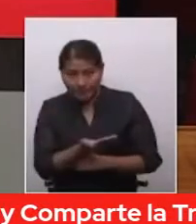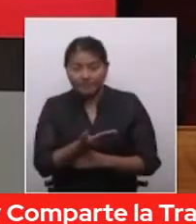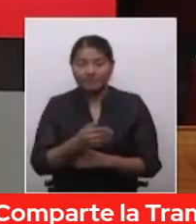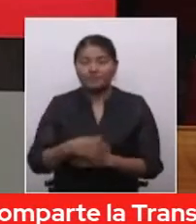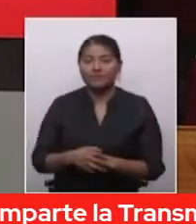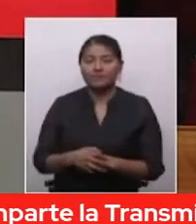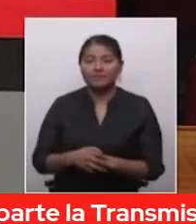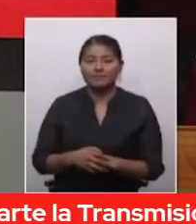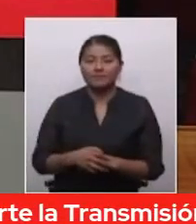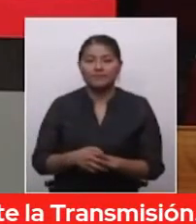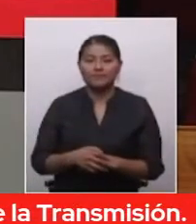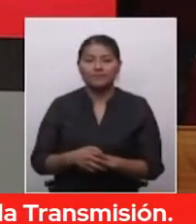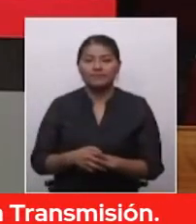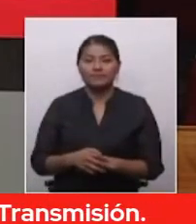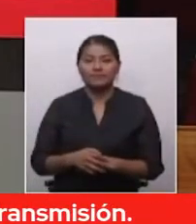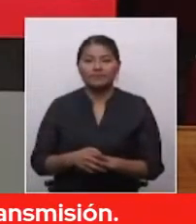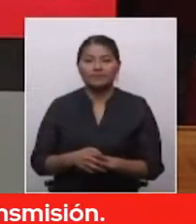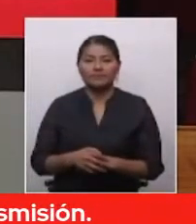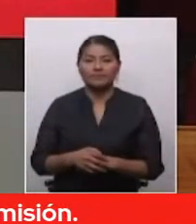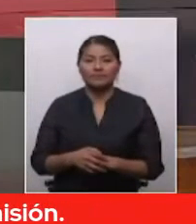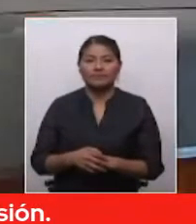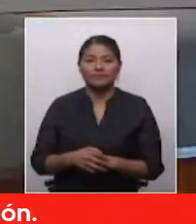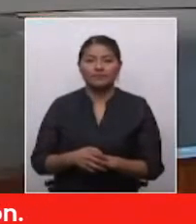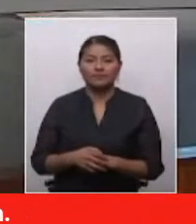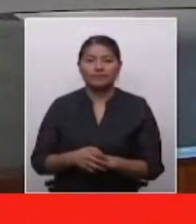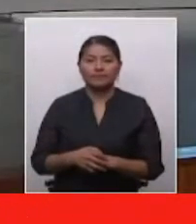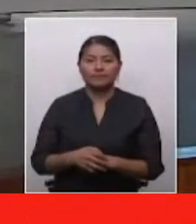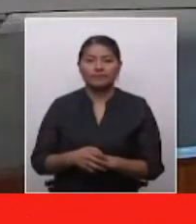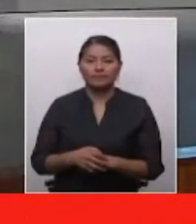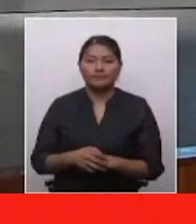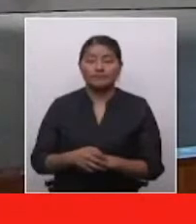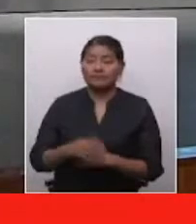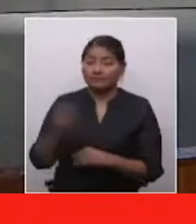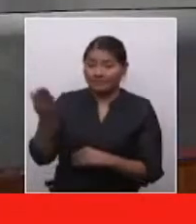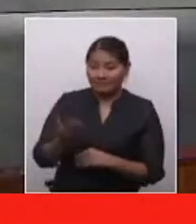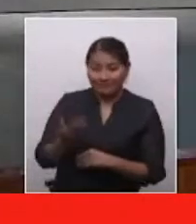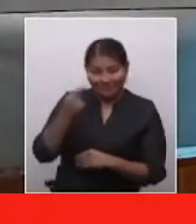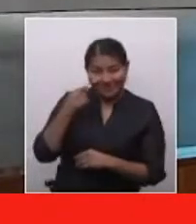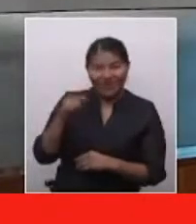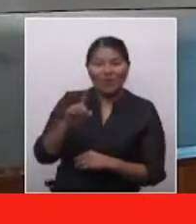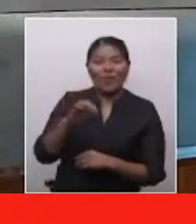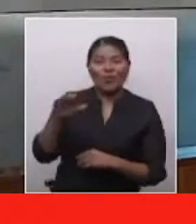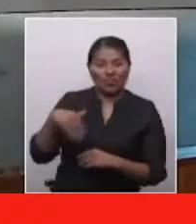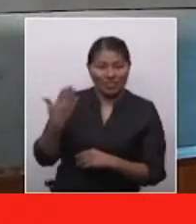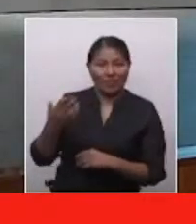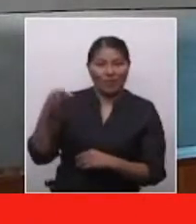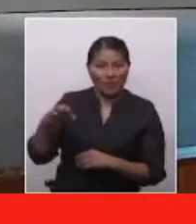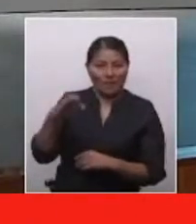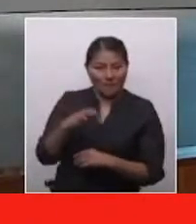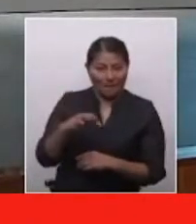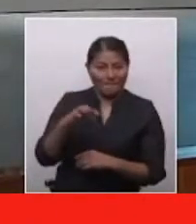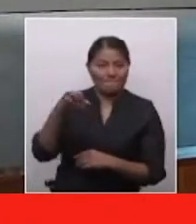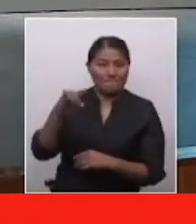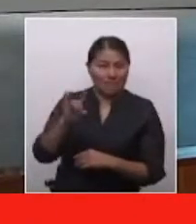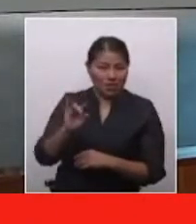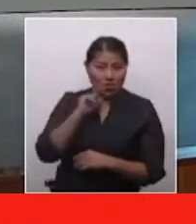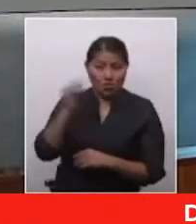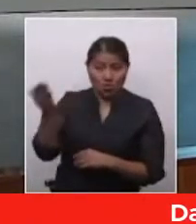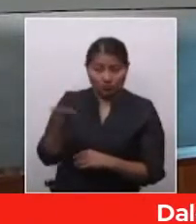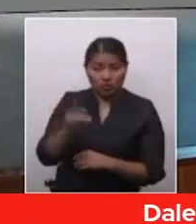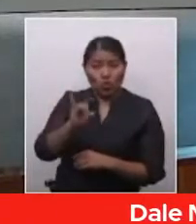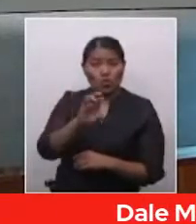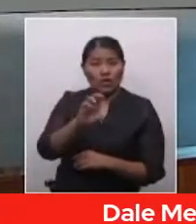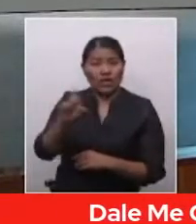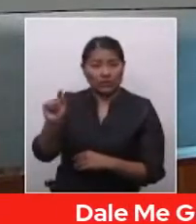Invitamos ahora a Daniel Urresti, candidato del Partido Político Podemos Perú, para que nos exponga en esta intervención final su visión